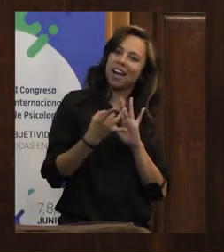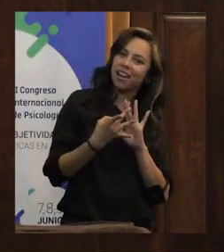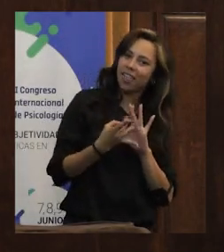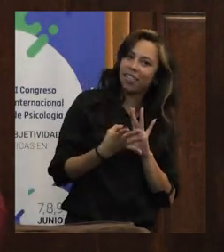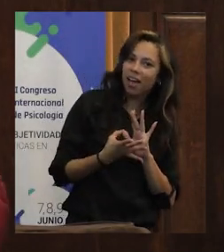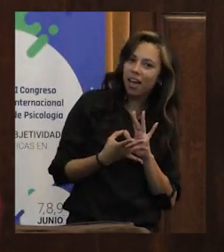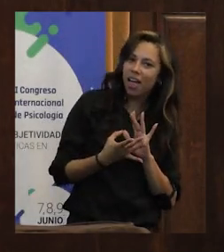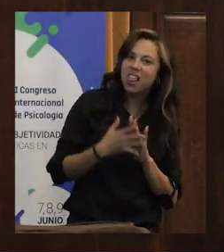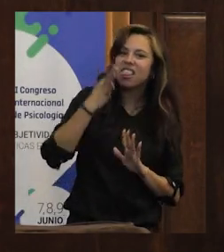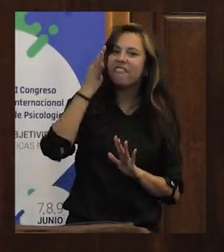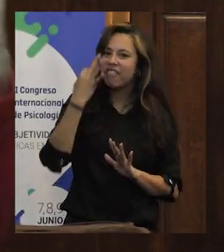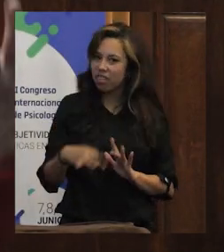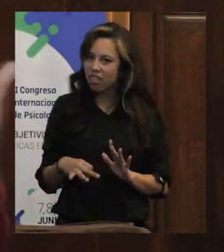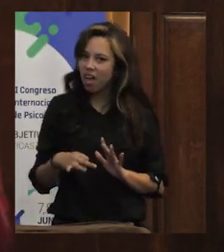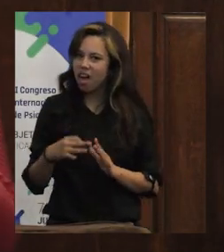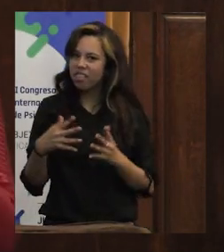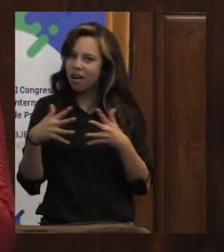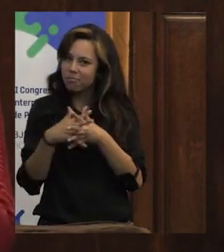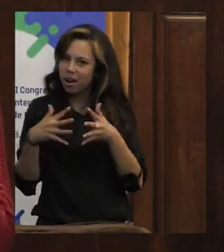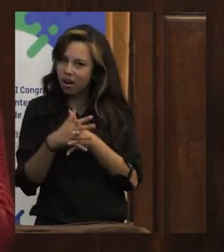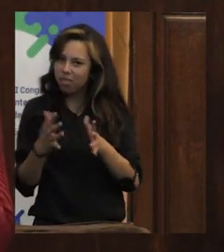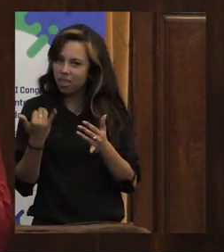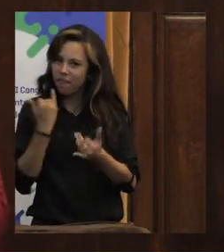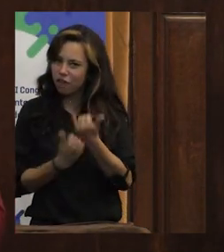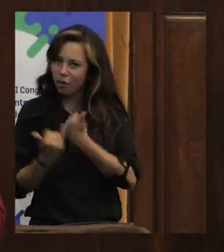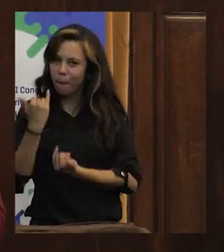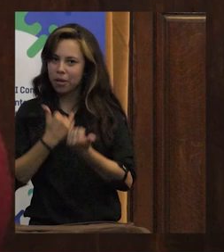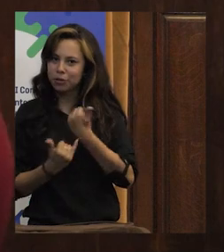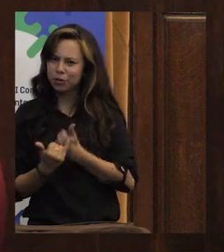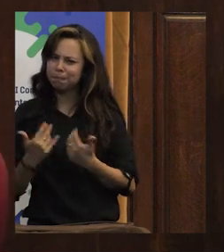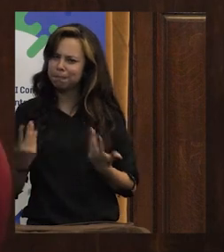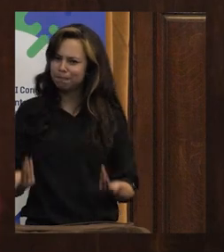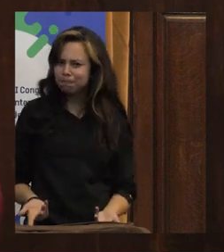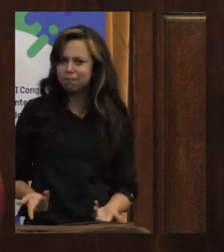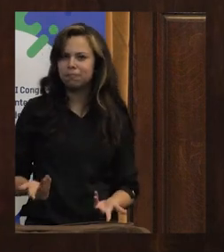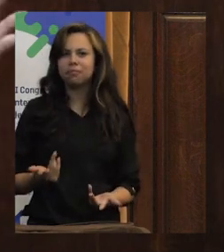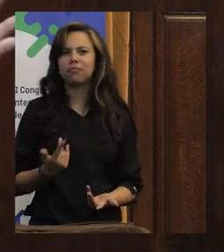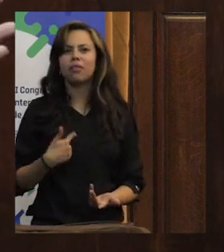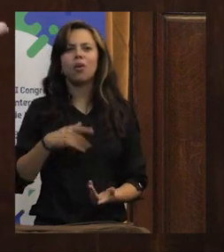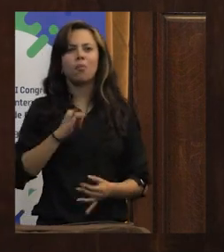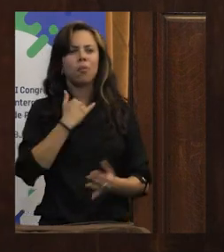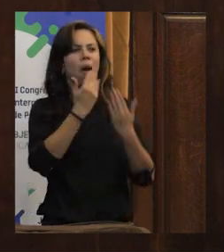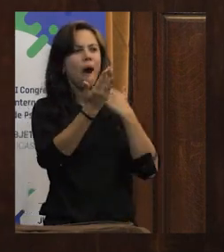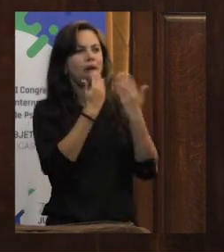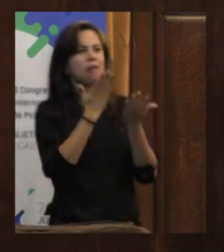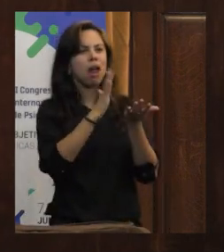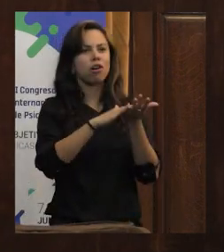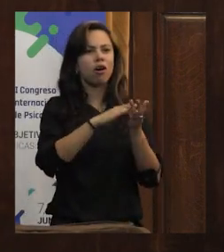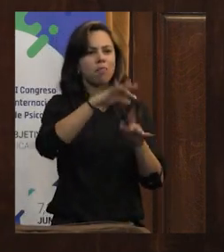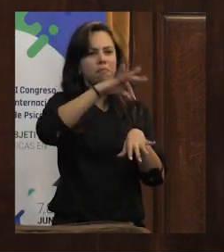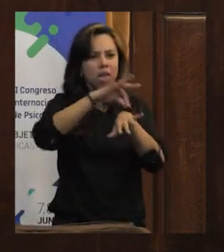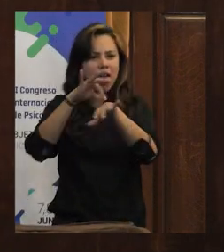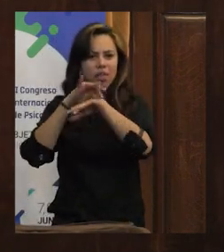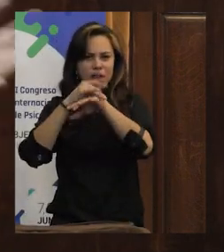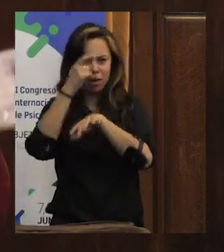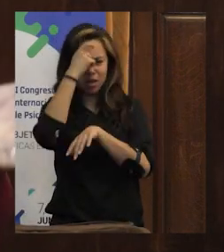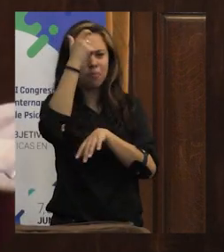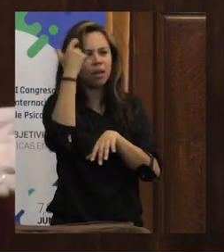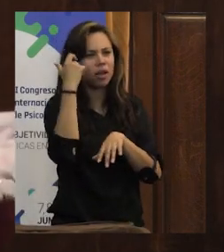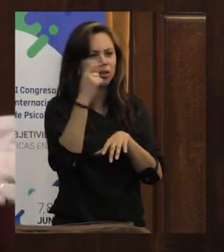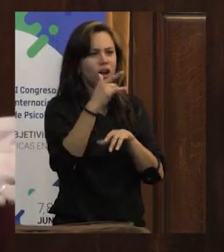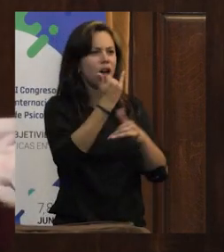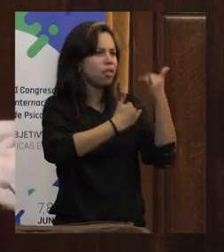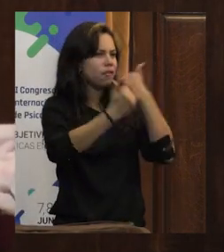variar, la proximidad de la información con la información de los expertos puede variar, mas